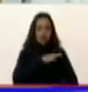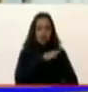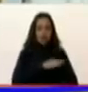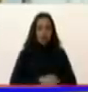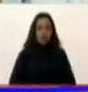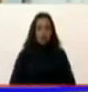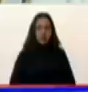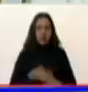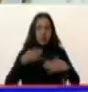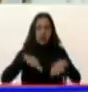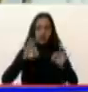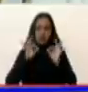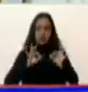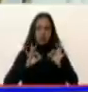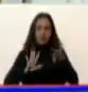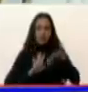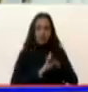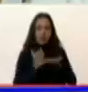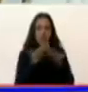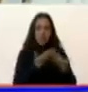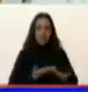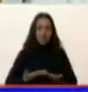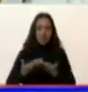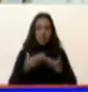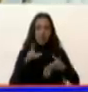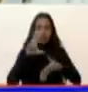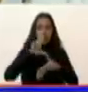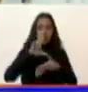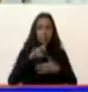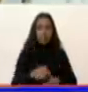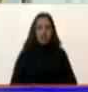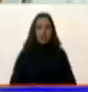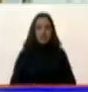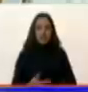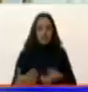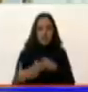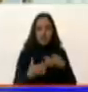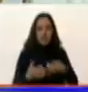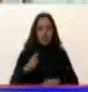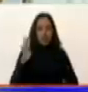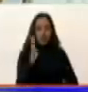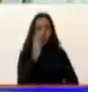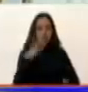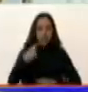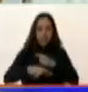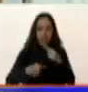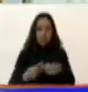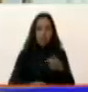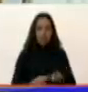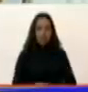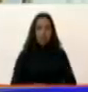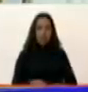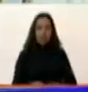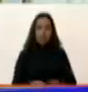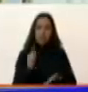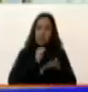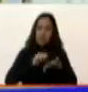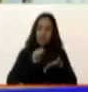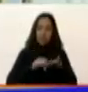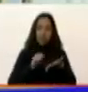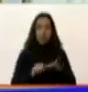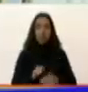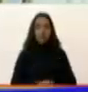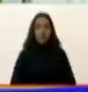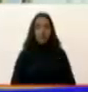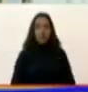especialista en los estudios de América Latina, de la guerra de cuarta generación, guerra mediática, escritor